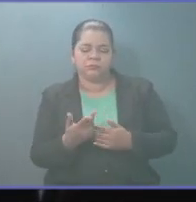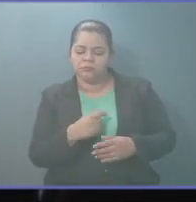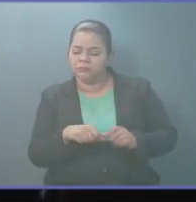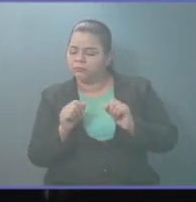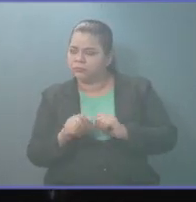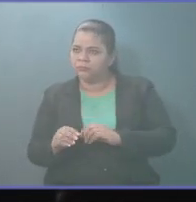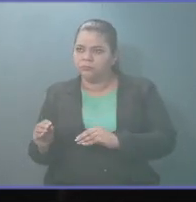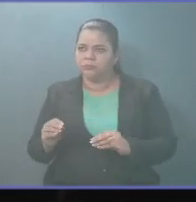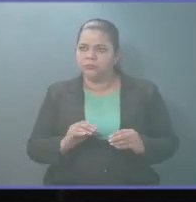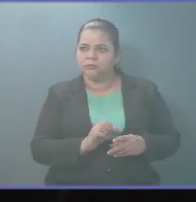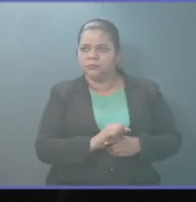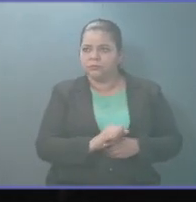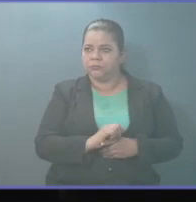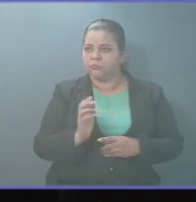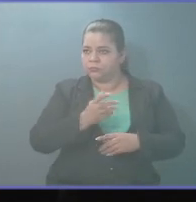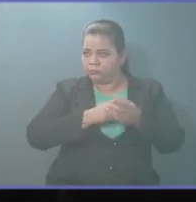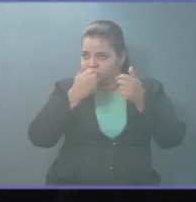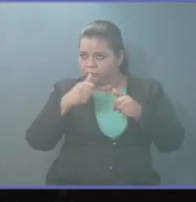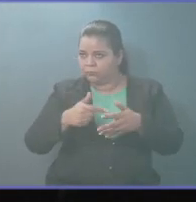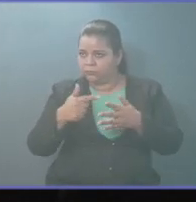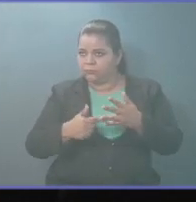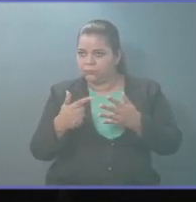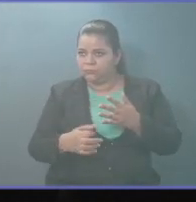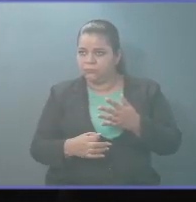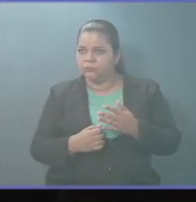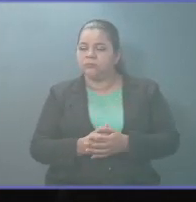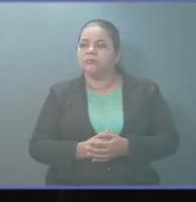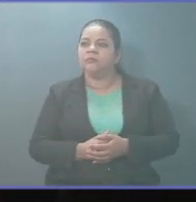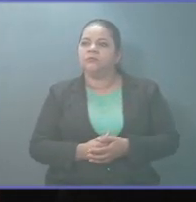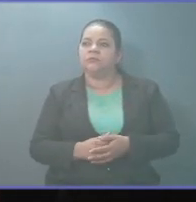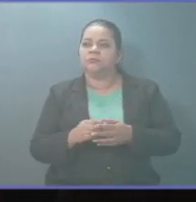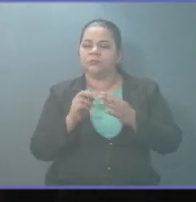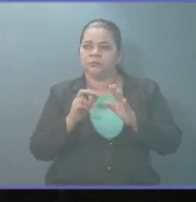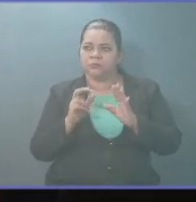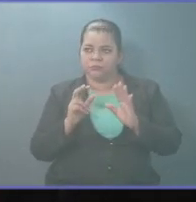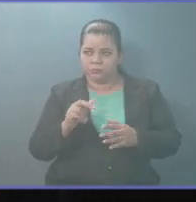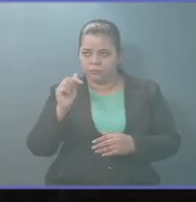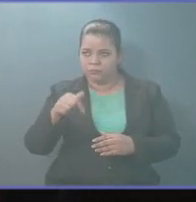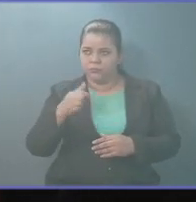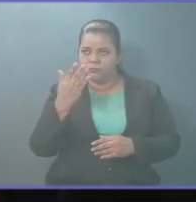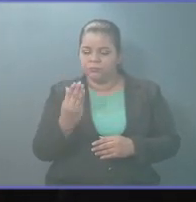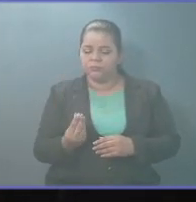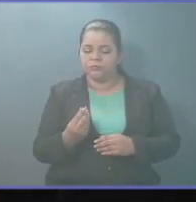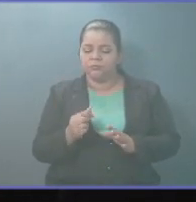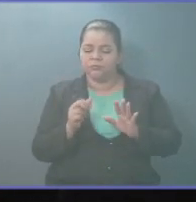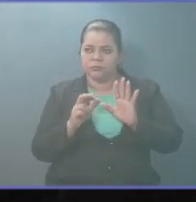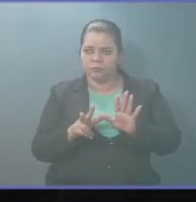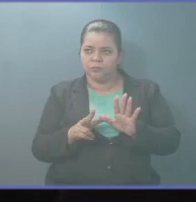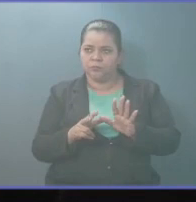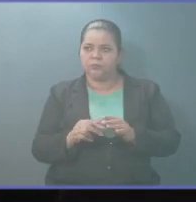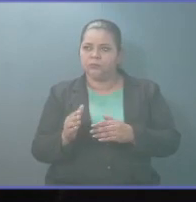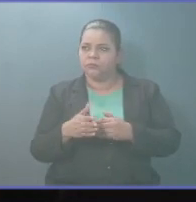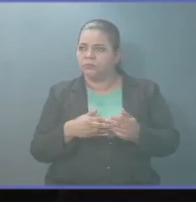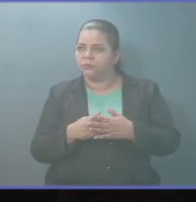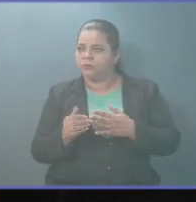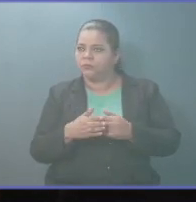como un símbolo de inclusión sin precedentes en la comunicación de los presidentes de la